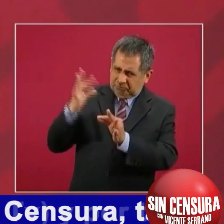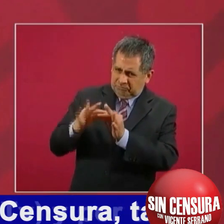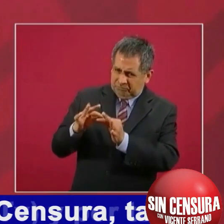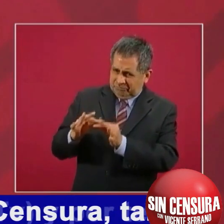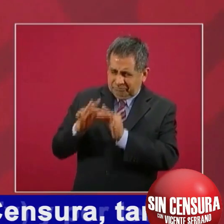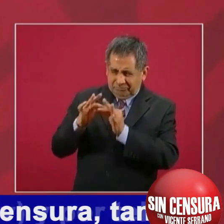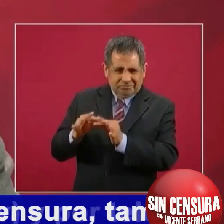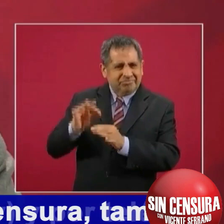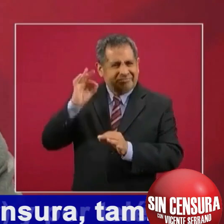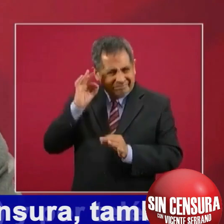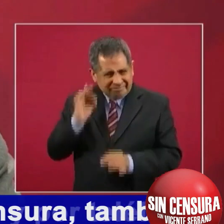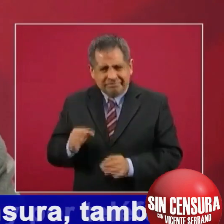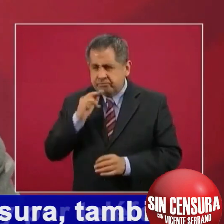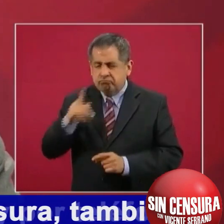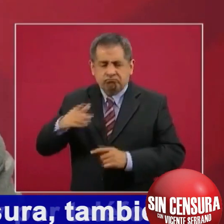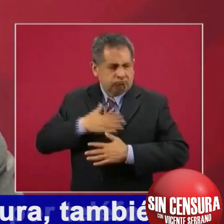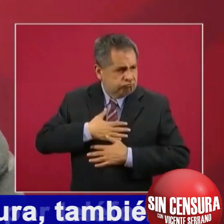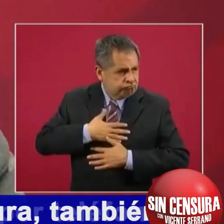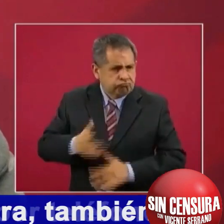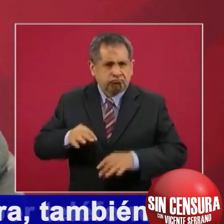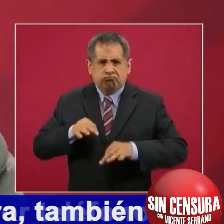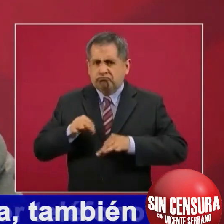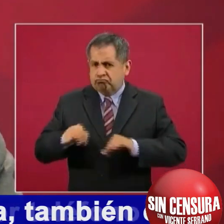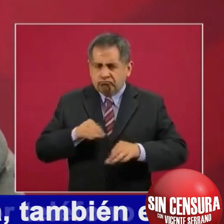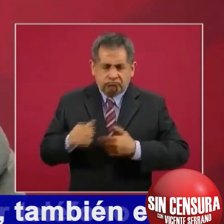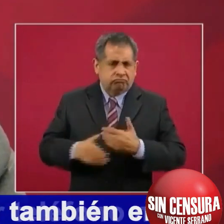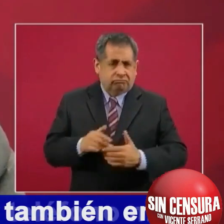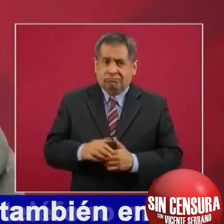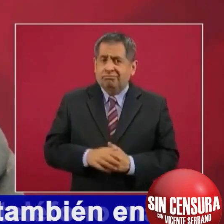responsabilidad, más entrega,